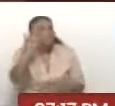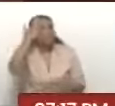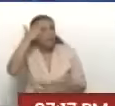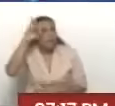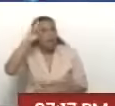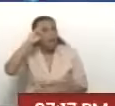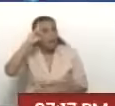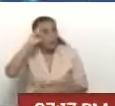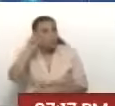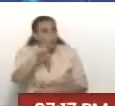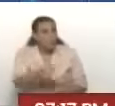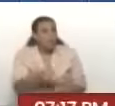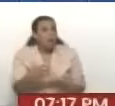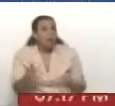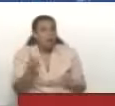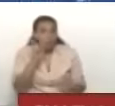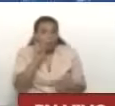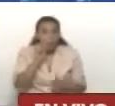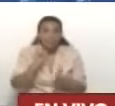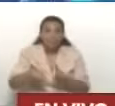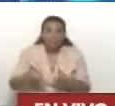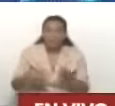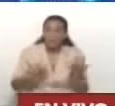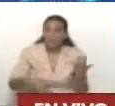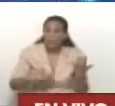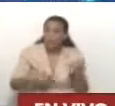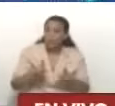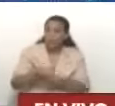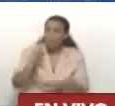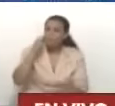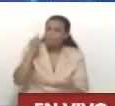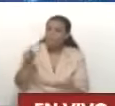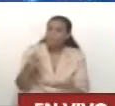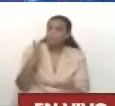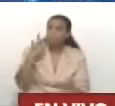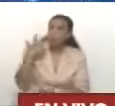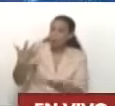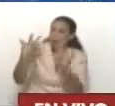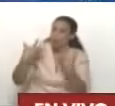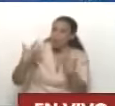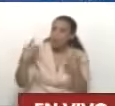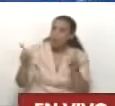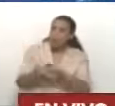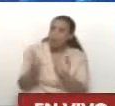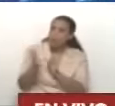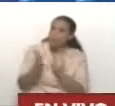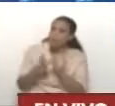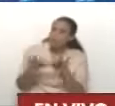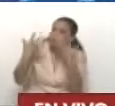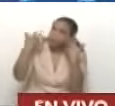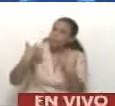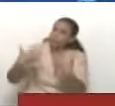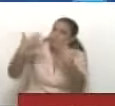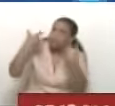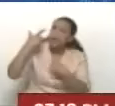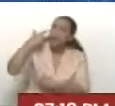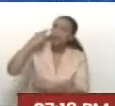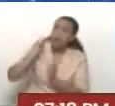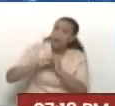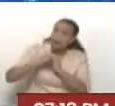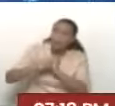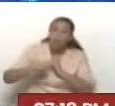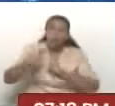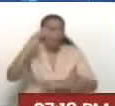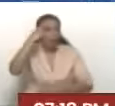otro profeta, Ali Primera. Y nos dejó su canto, sus valores, su poesía. Hay que ir de la oración a